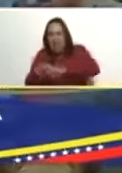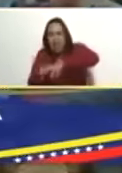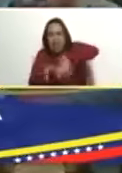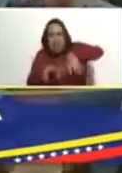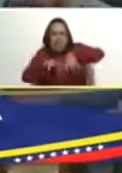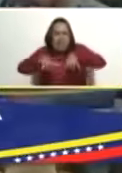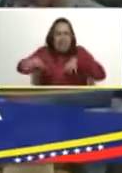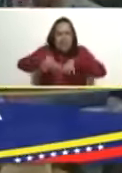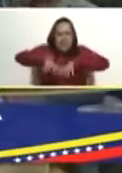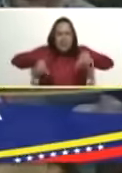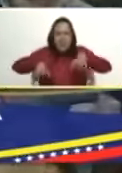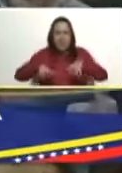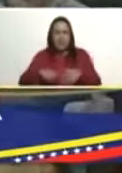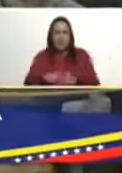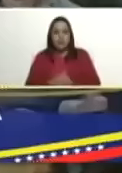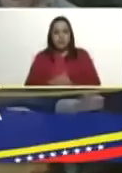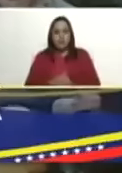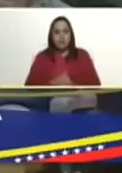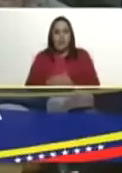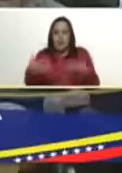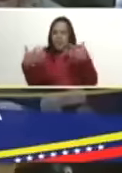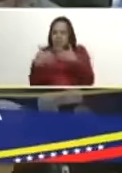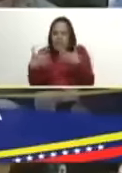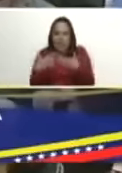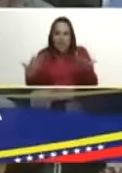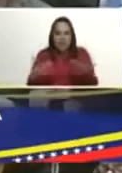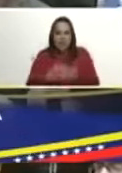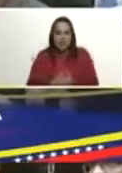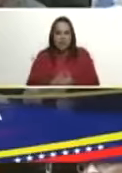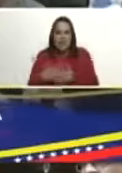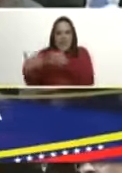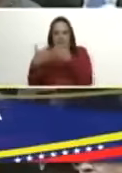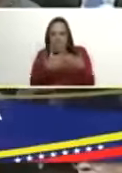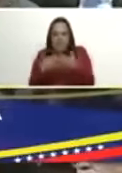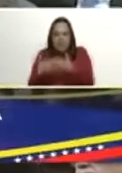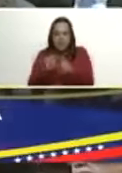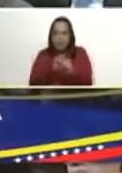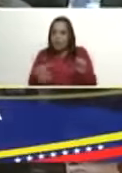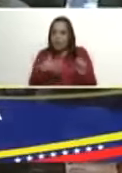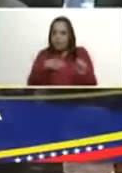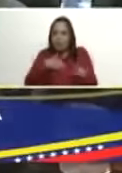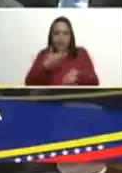dividida, enfrentada en guerras intestinas.